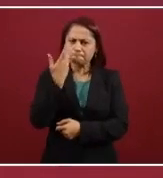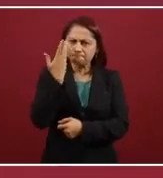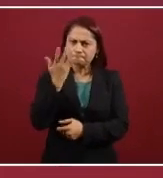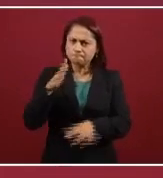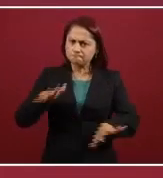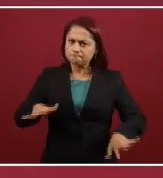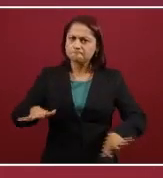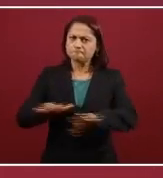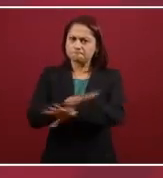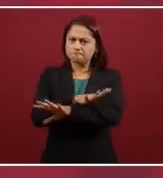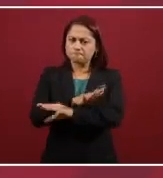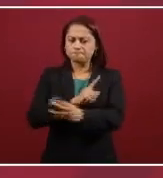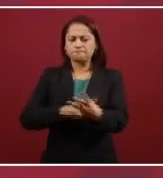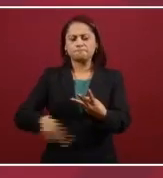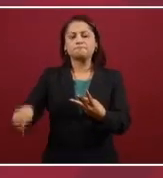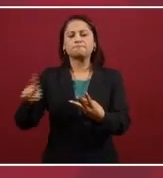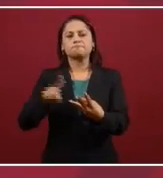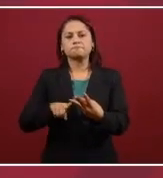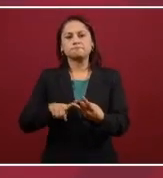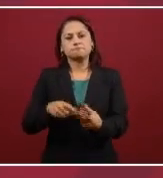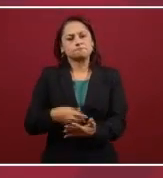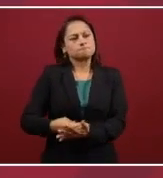y tenemos el aplomo